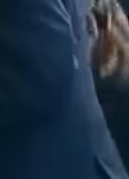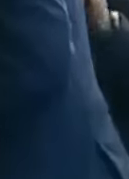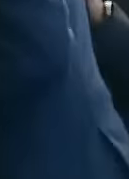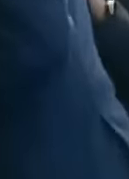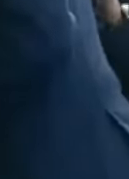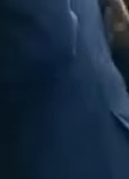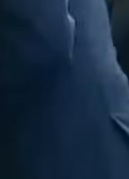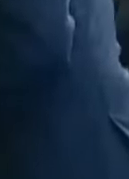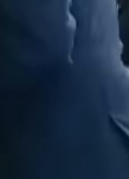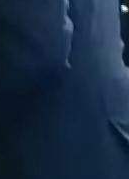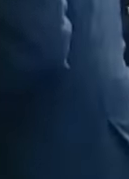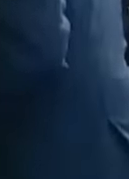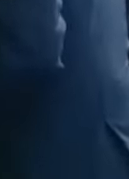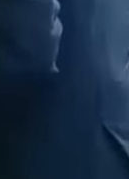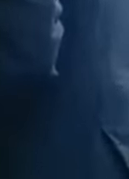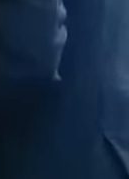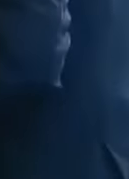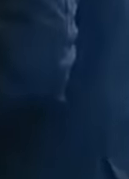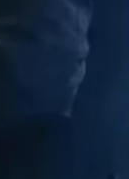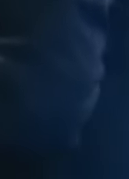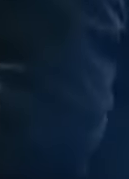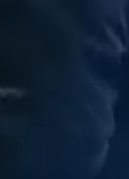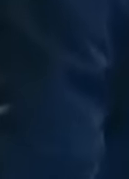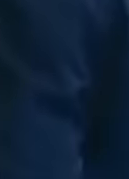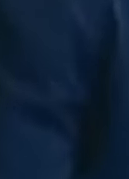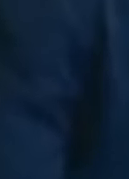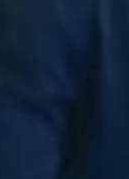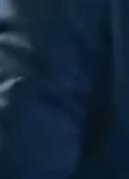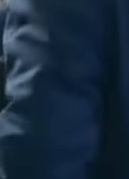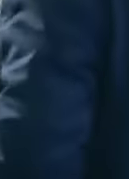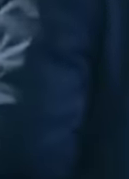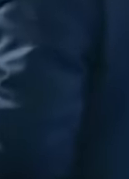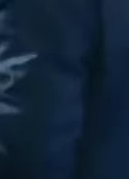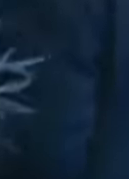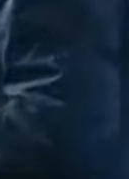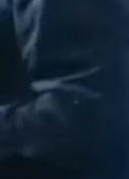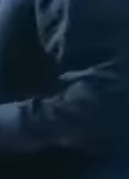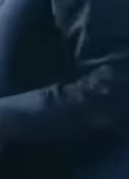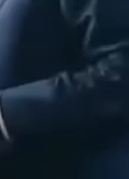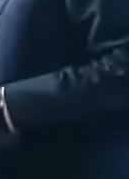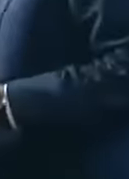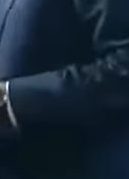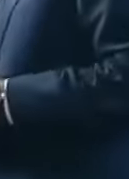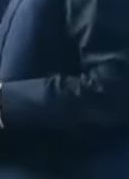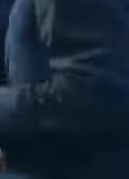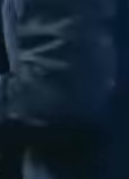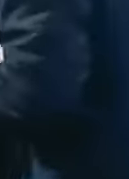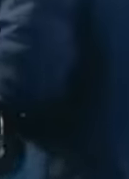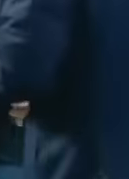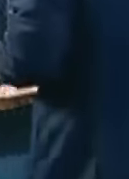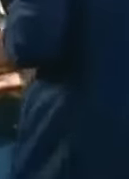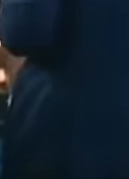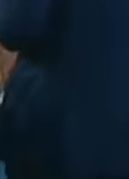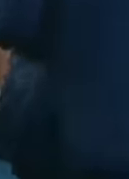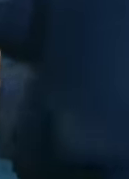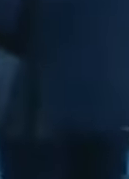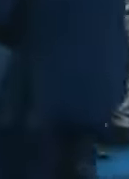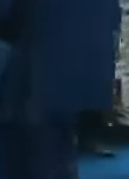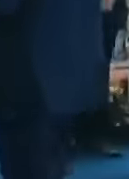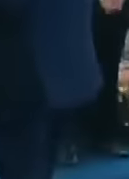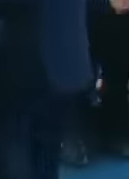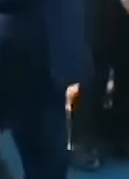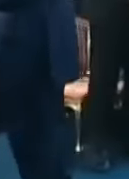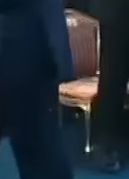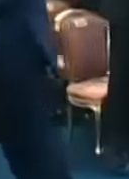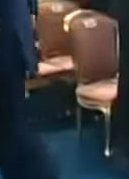del Esequibo. Justamente ha sido la participación de cada uno de los embajadores. El presidente constitucional Nicolás Maduro a esta hora